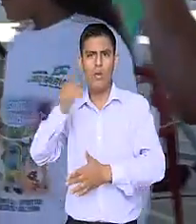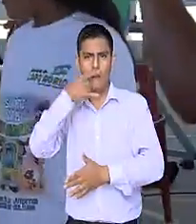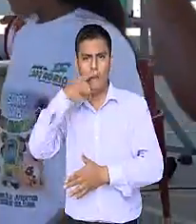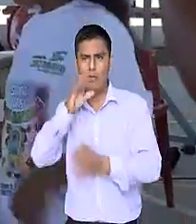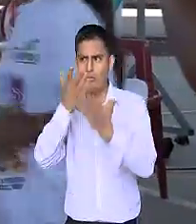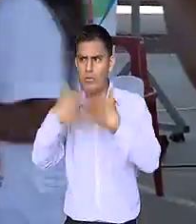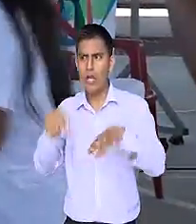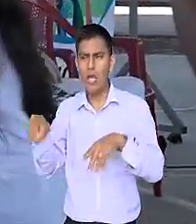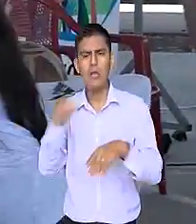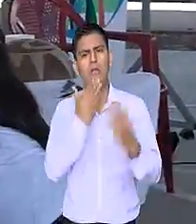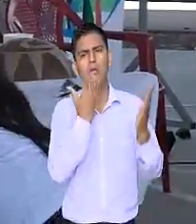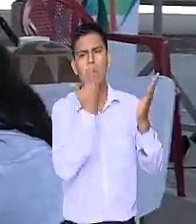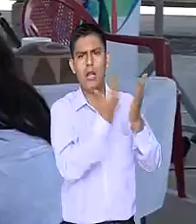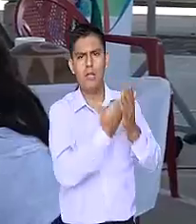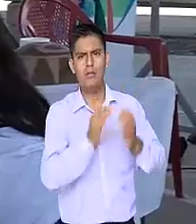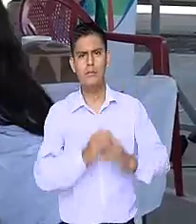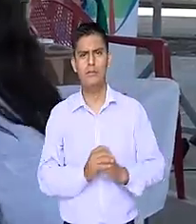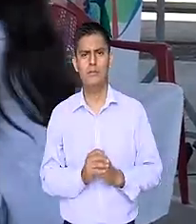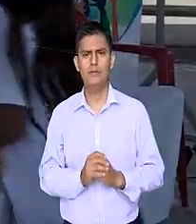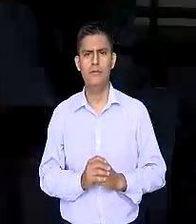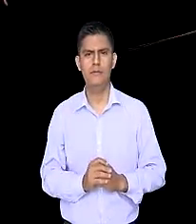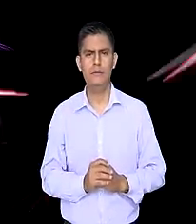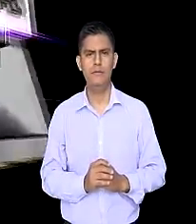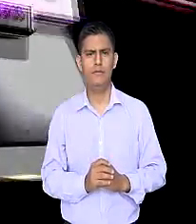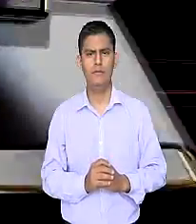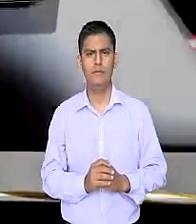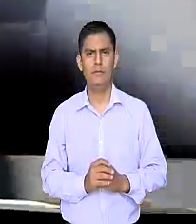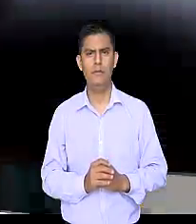quienes agradecieron este aporte por parte de la municipalidad.